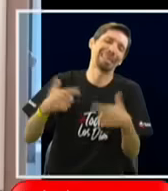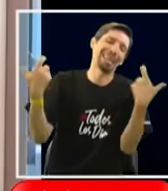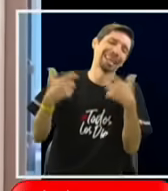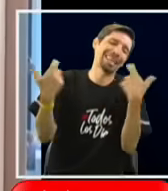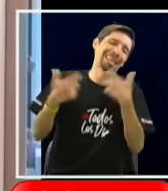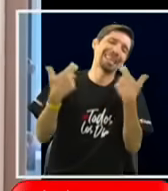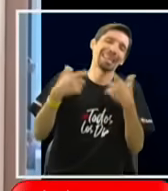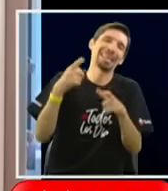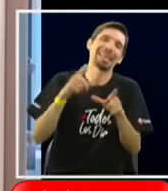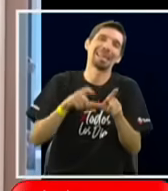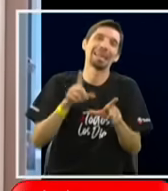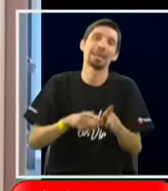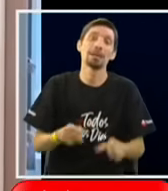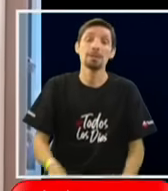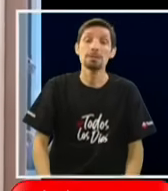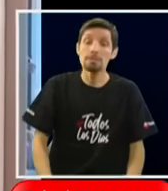muchísimo.